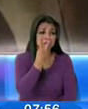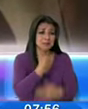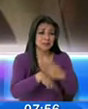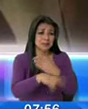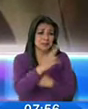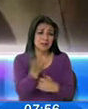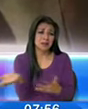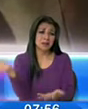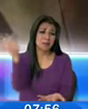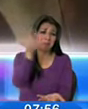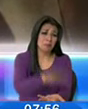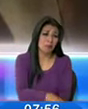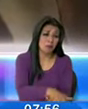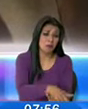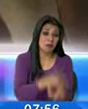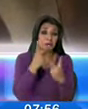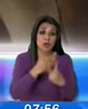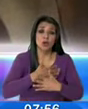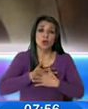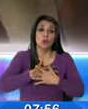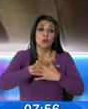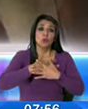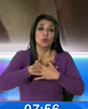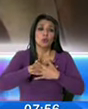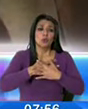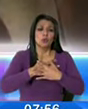hija respiró y ya no más,